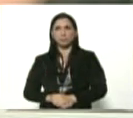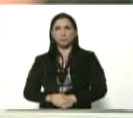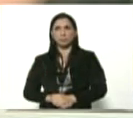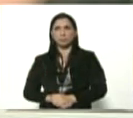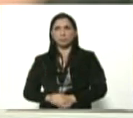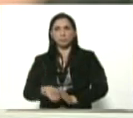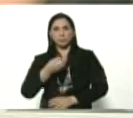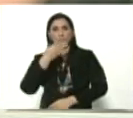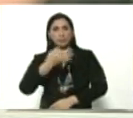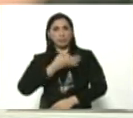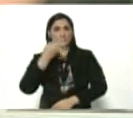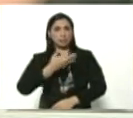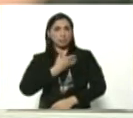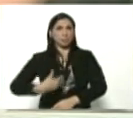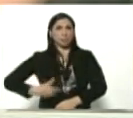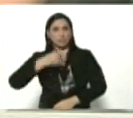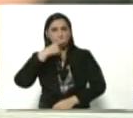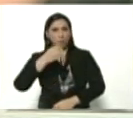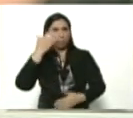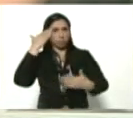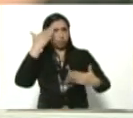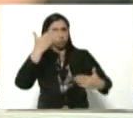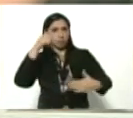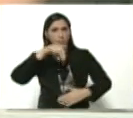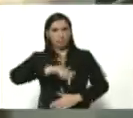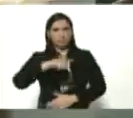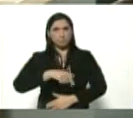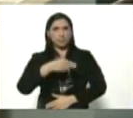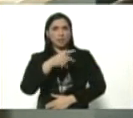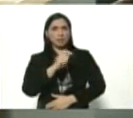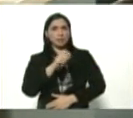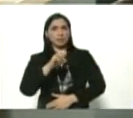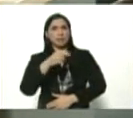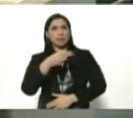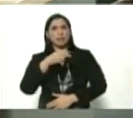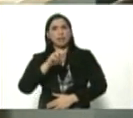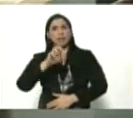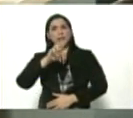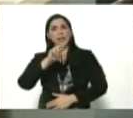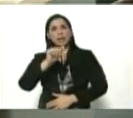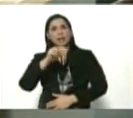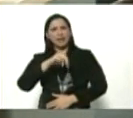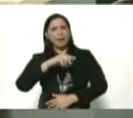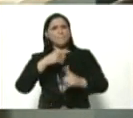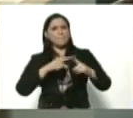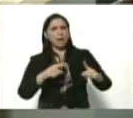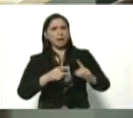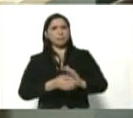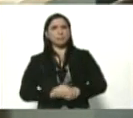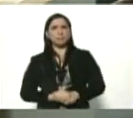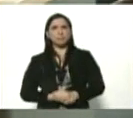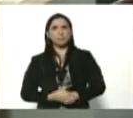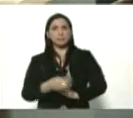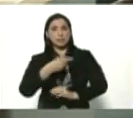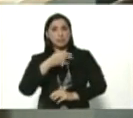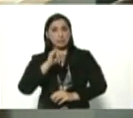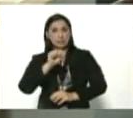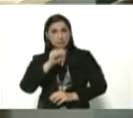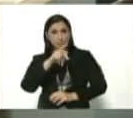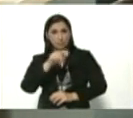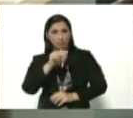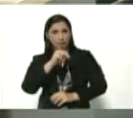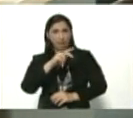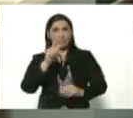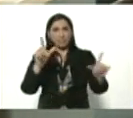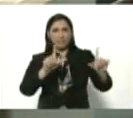Buenas tardes, presidente Maduro. Le saluda Dani Pérez Díaz desde Teherán, la capital de Irán, para Hispan TV. Mis interrogantes